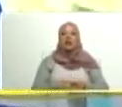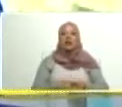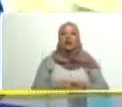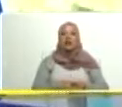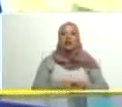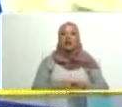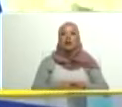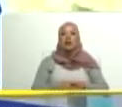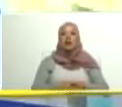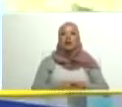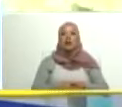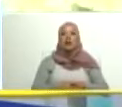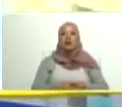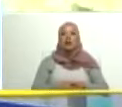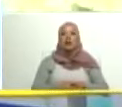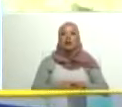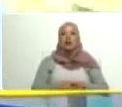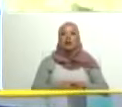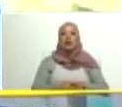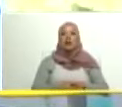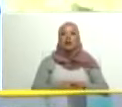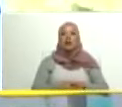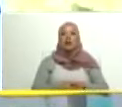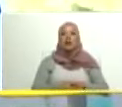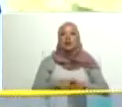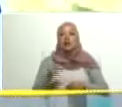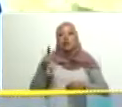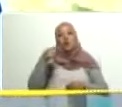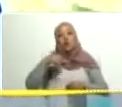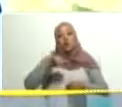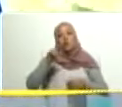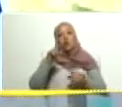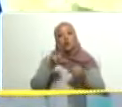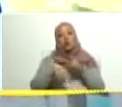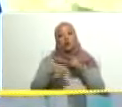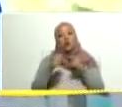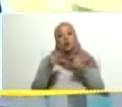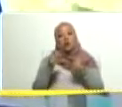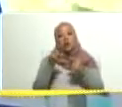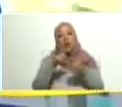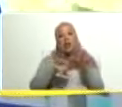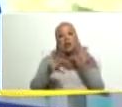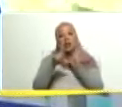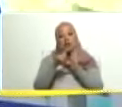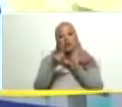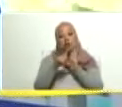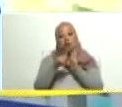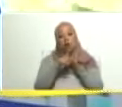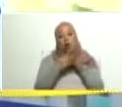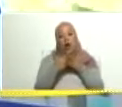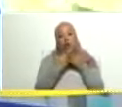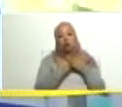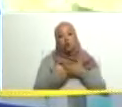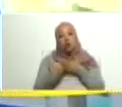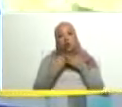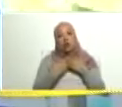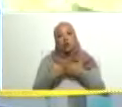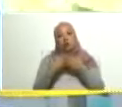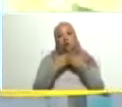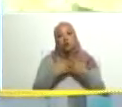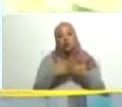Presidenta Michelle. Cuando tu generación de liceístas, de estudiantes, llegue